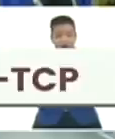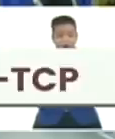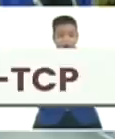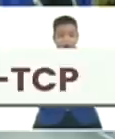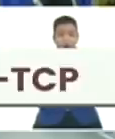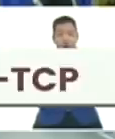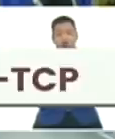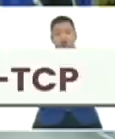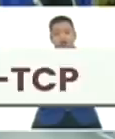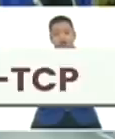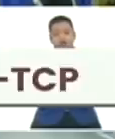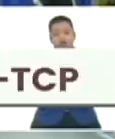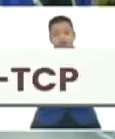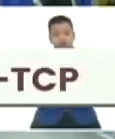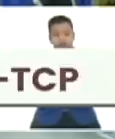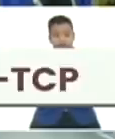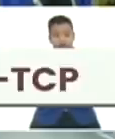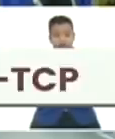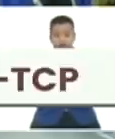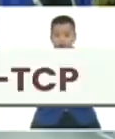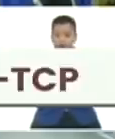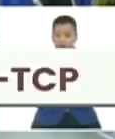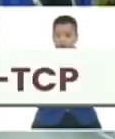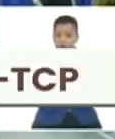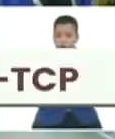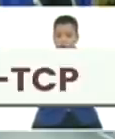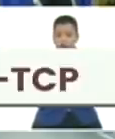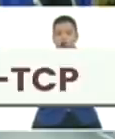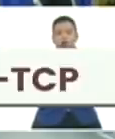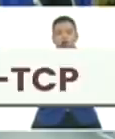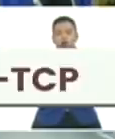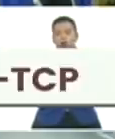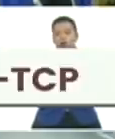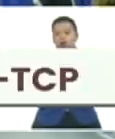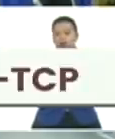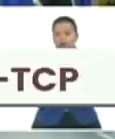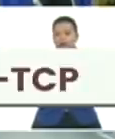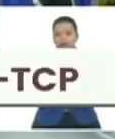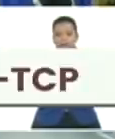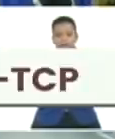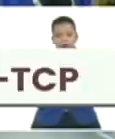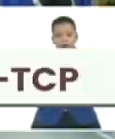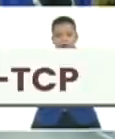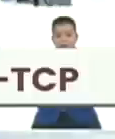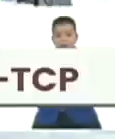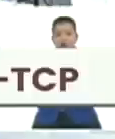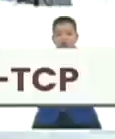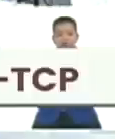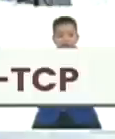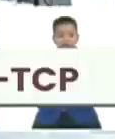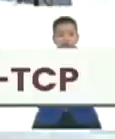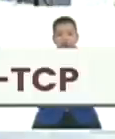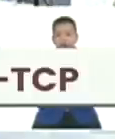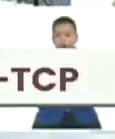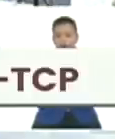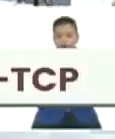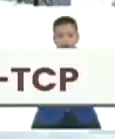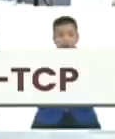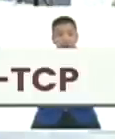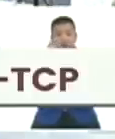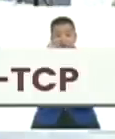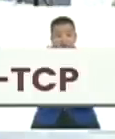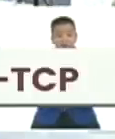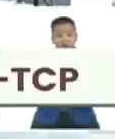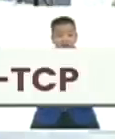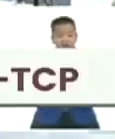donde se construyó armamento también del que utilizó Hitler para empezar